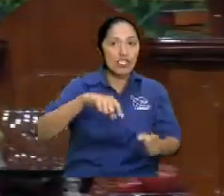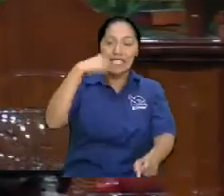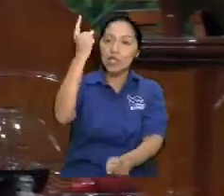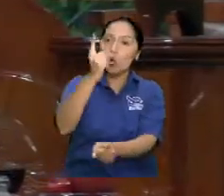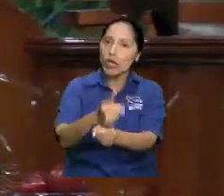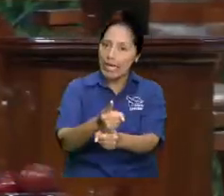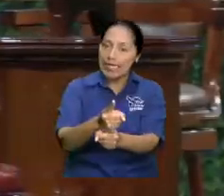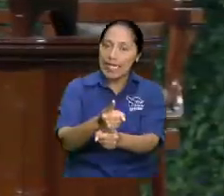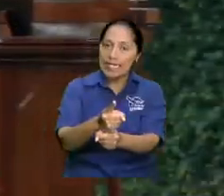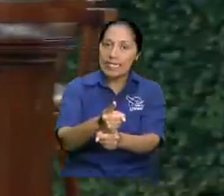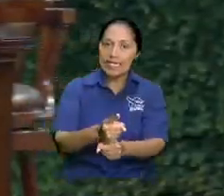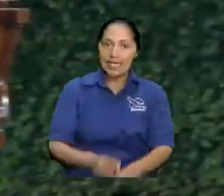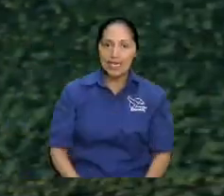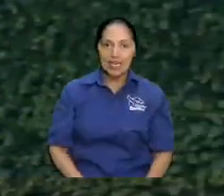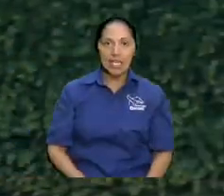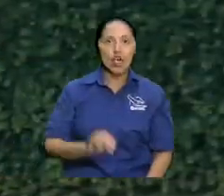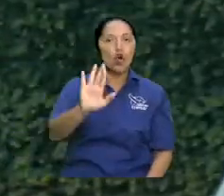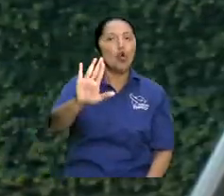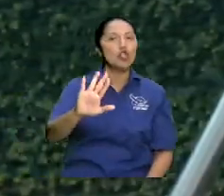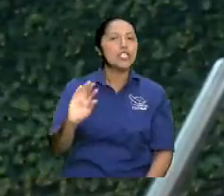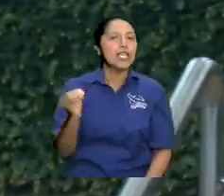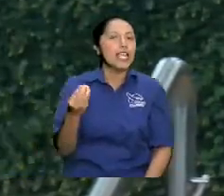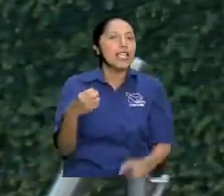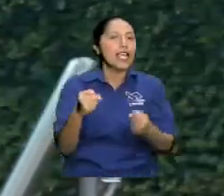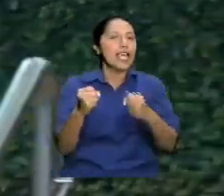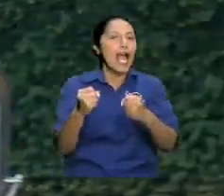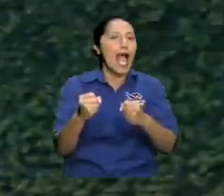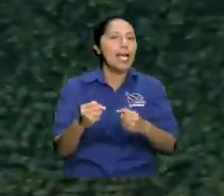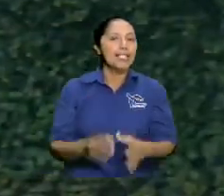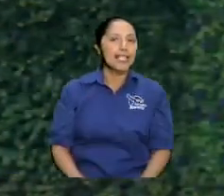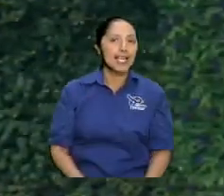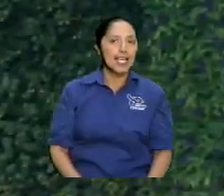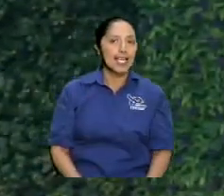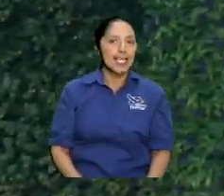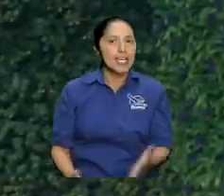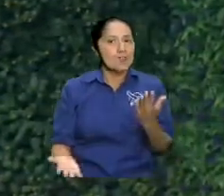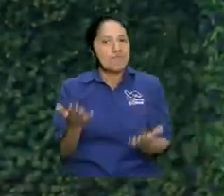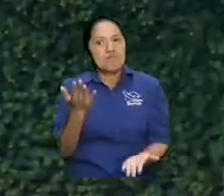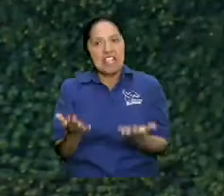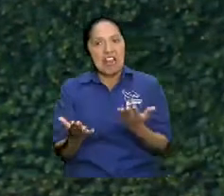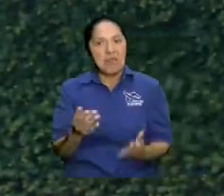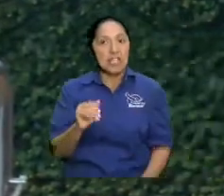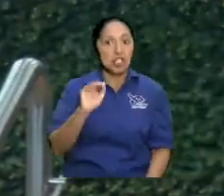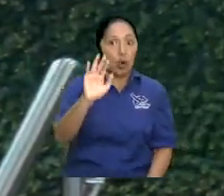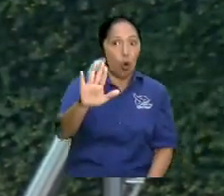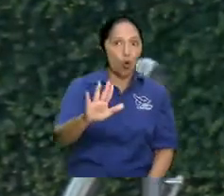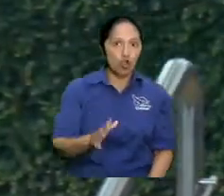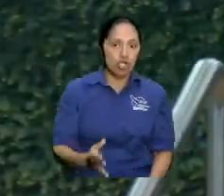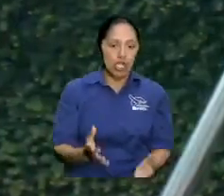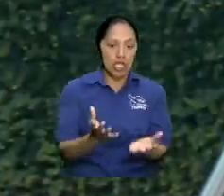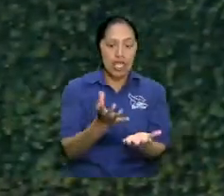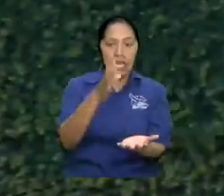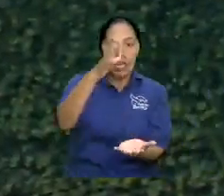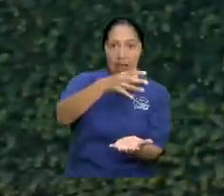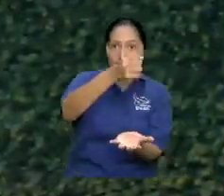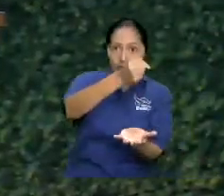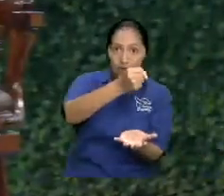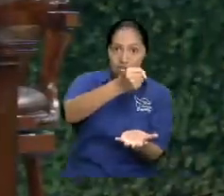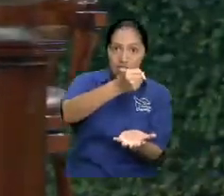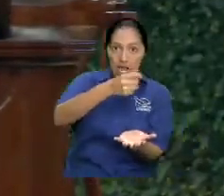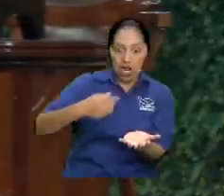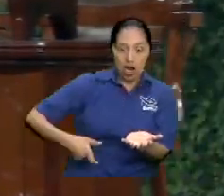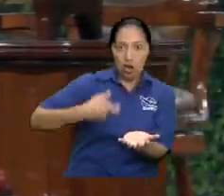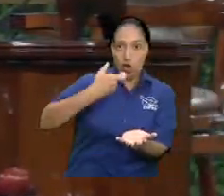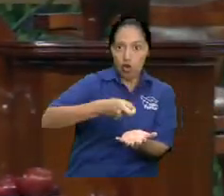Empieza, una cosa me he encontrado 7 veces, lo diré, y si no aparece el dueño, me la quedaré.